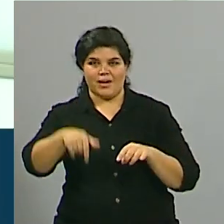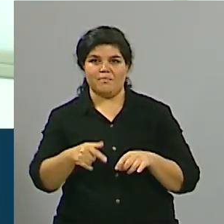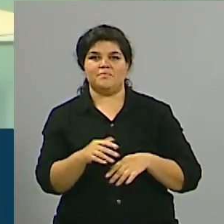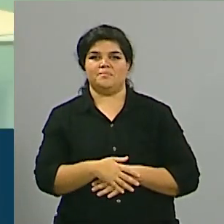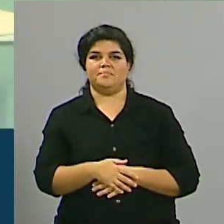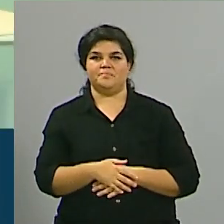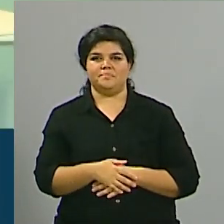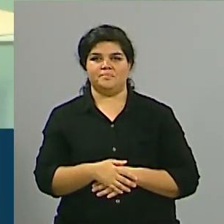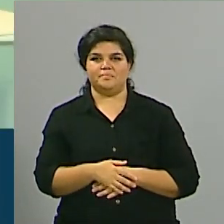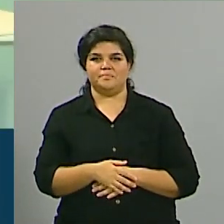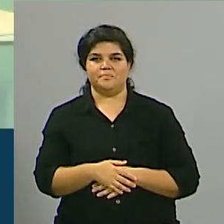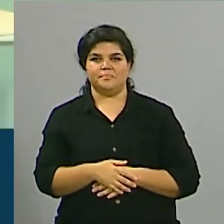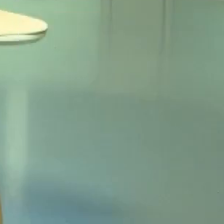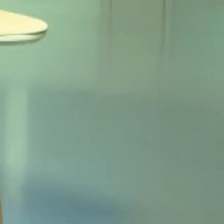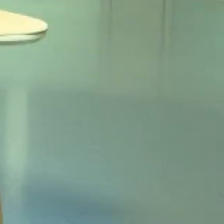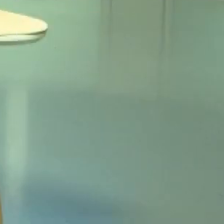volvemos.